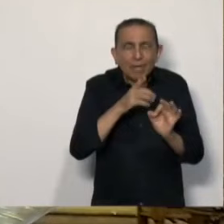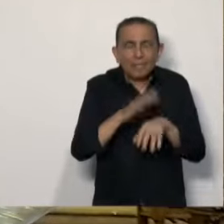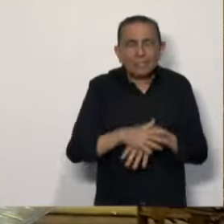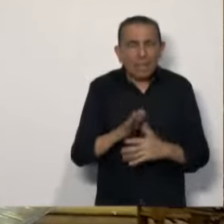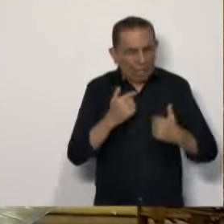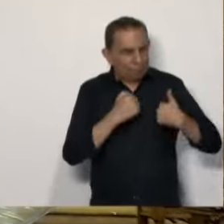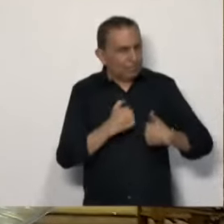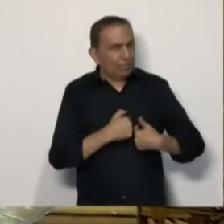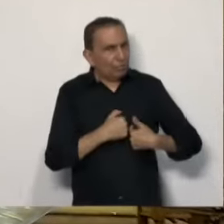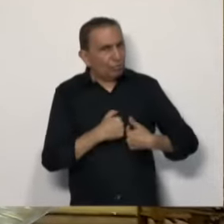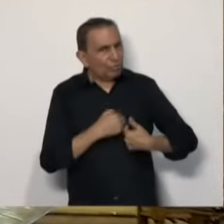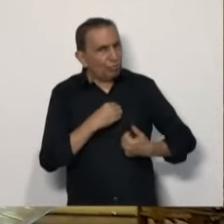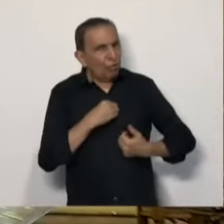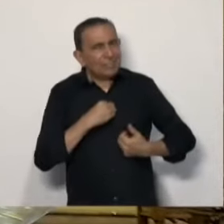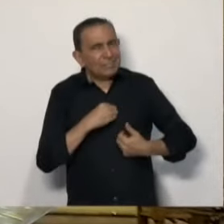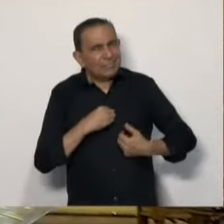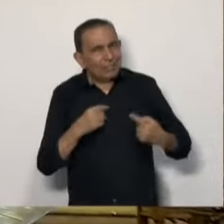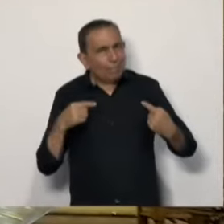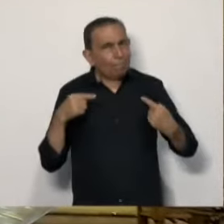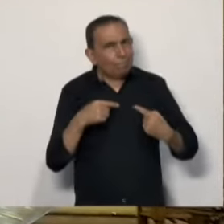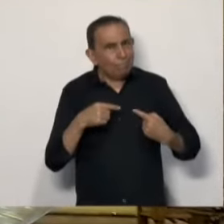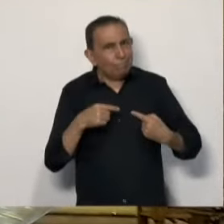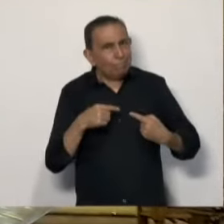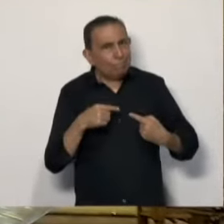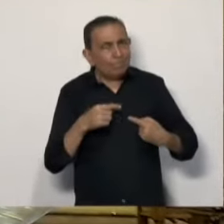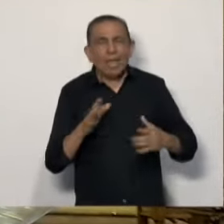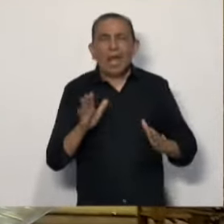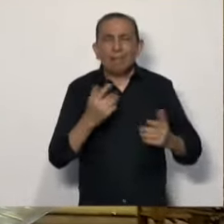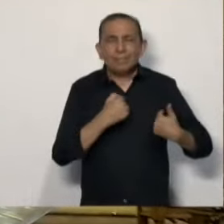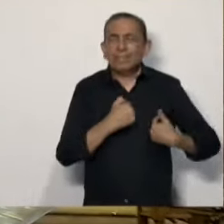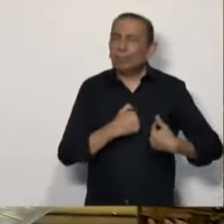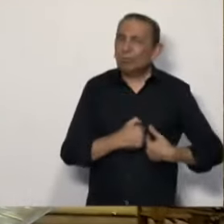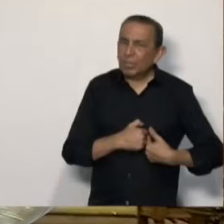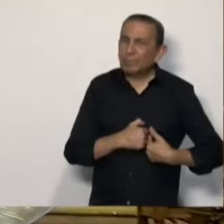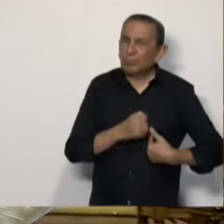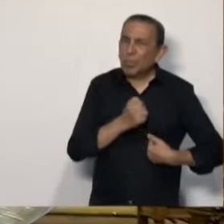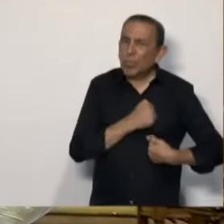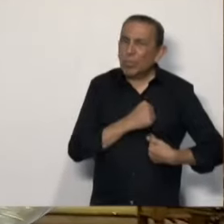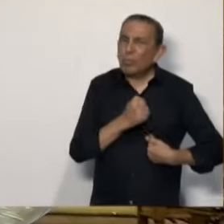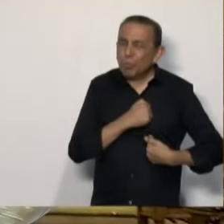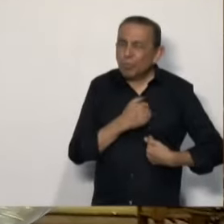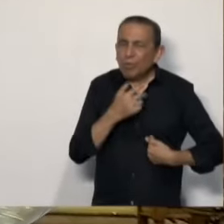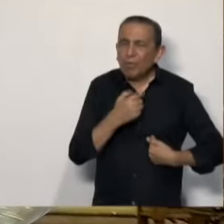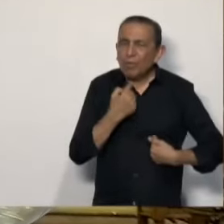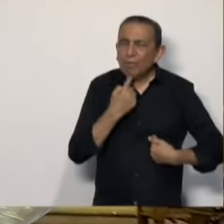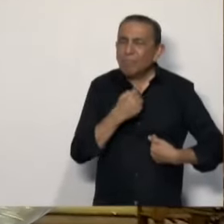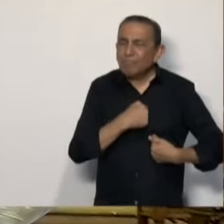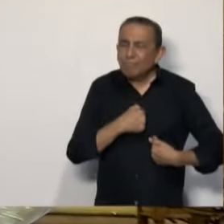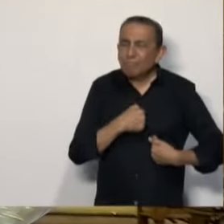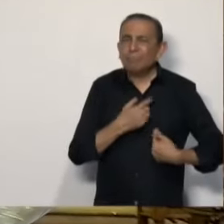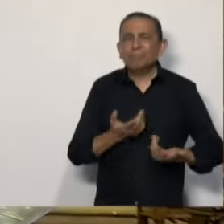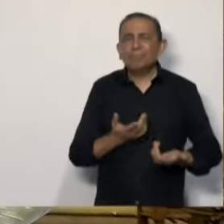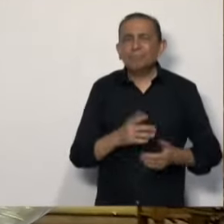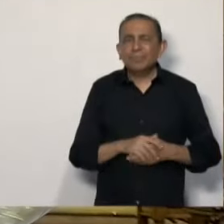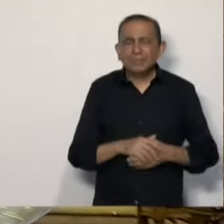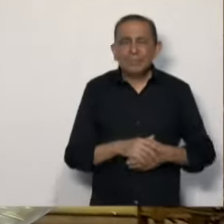corazón tenemos sentimientos encontrados, a veces en el corazón, como también nos dice el Salmo